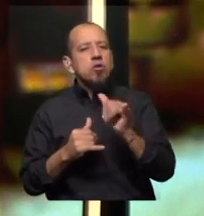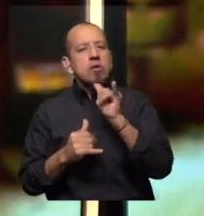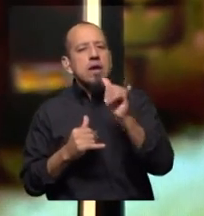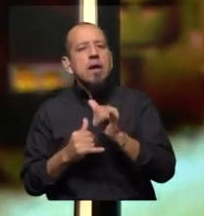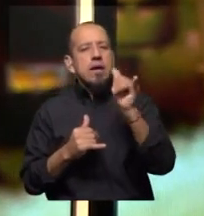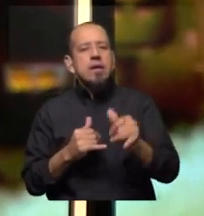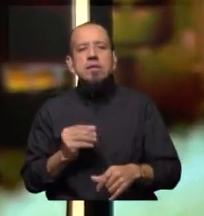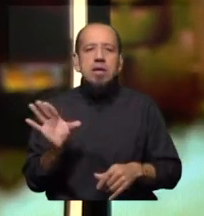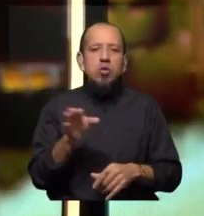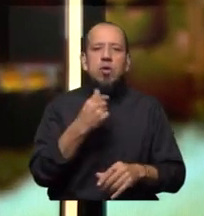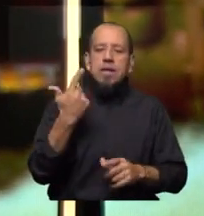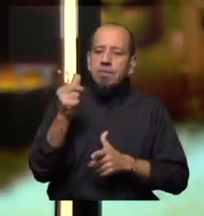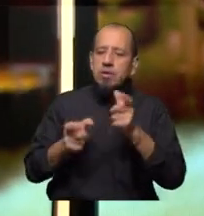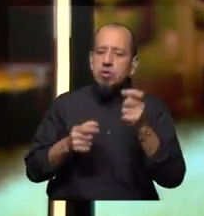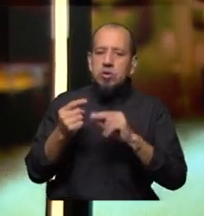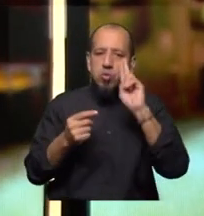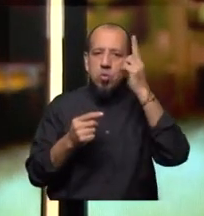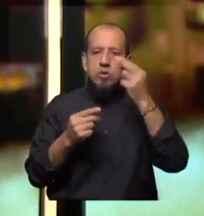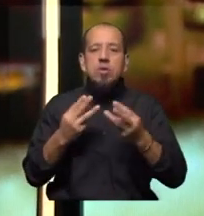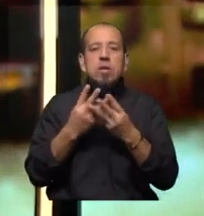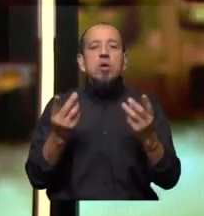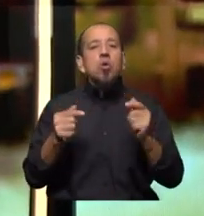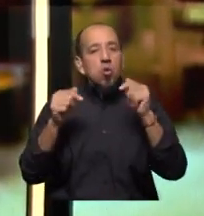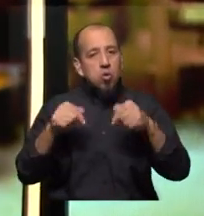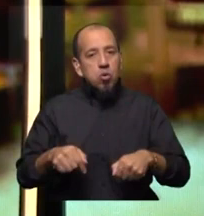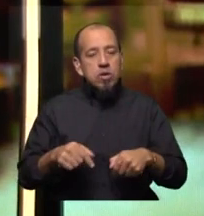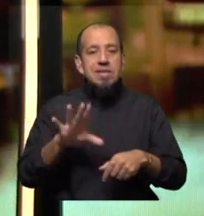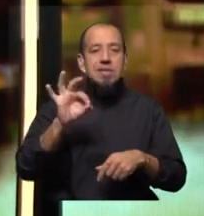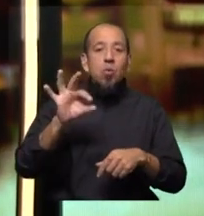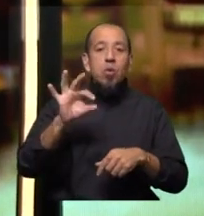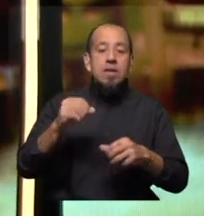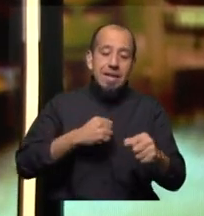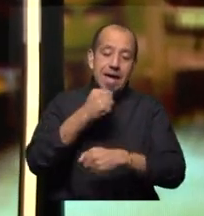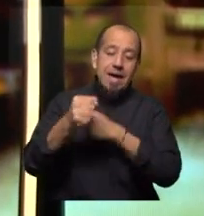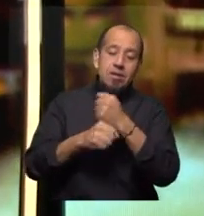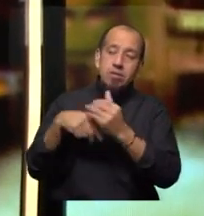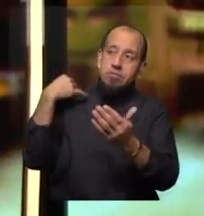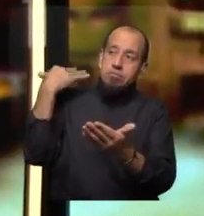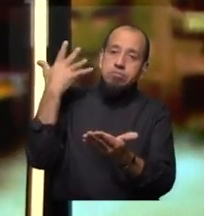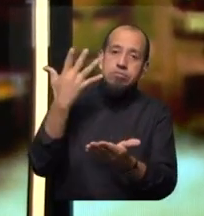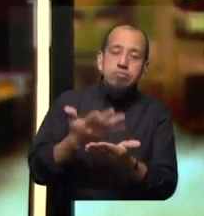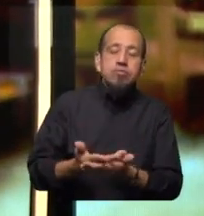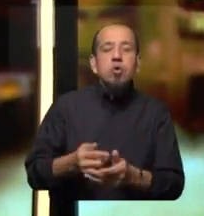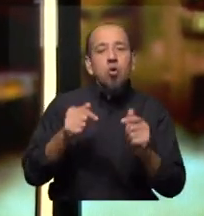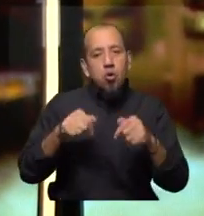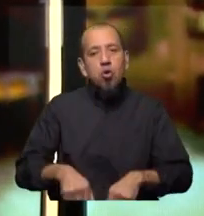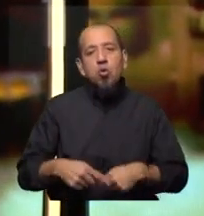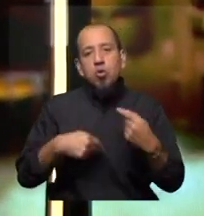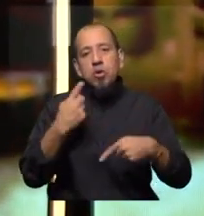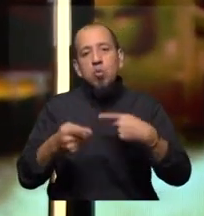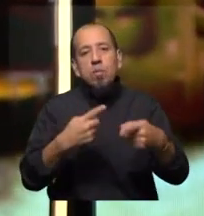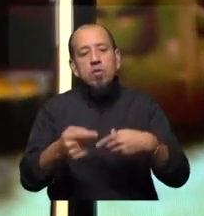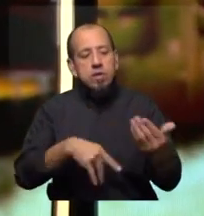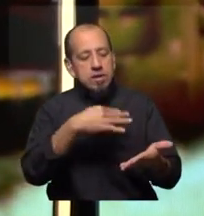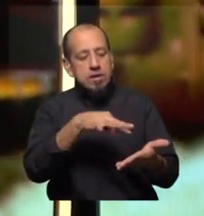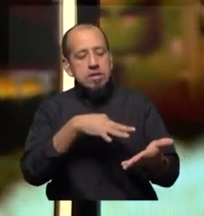nombre a todos los uruguayos y las uruguayas hoy 50 años después del golpe seguimos leyendo